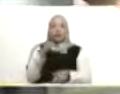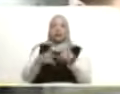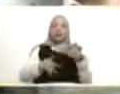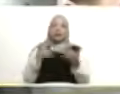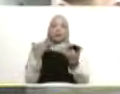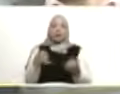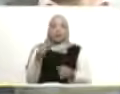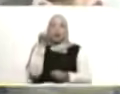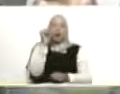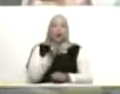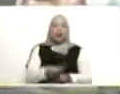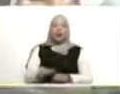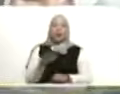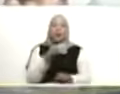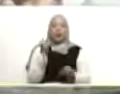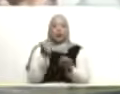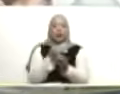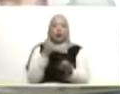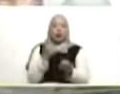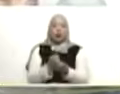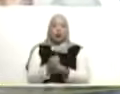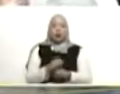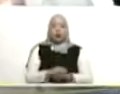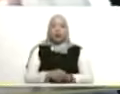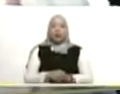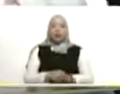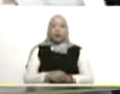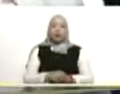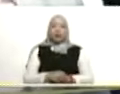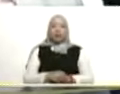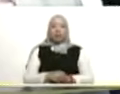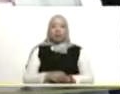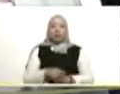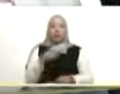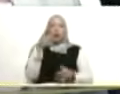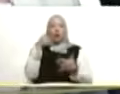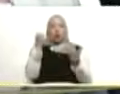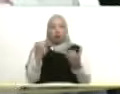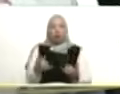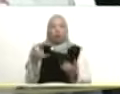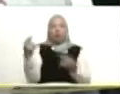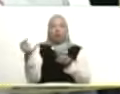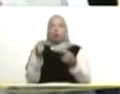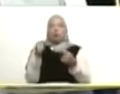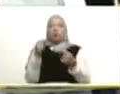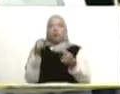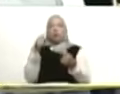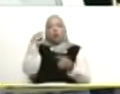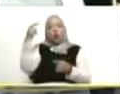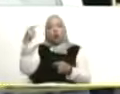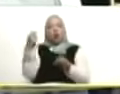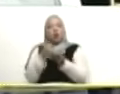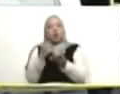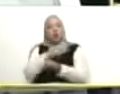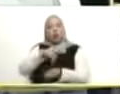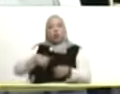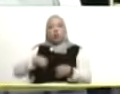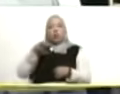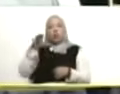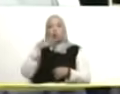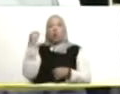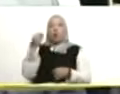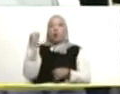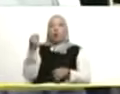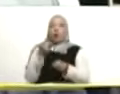permanente de los jóvenes que no nos rendimos, de los jóvenes que seguimos soñando en grande nuestra patria y de los